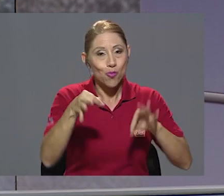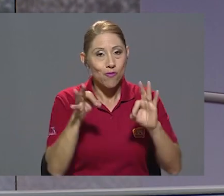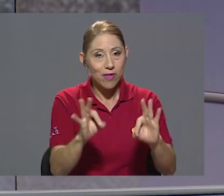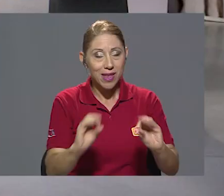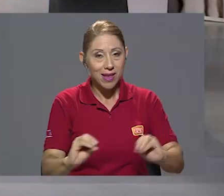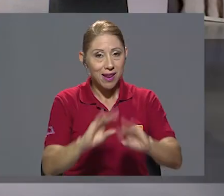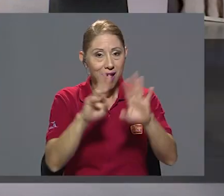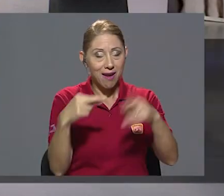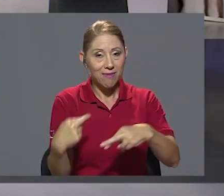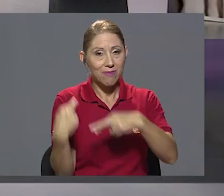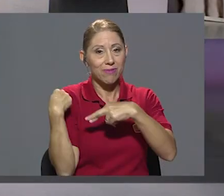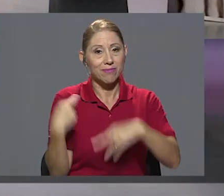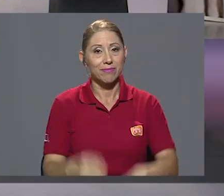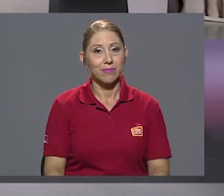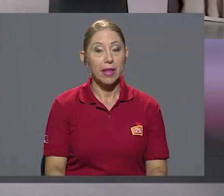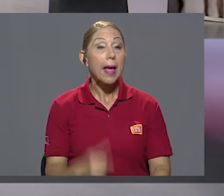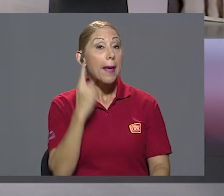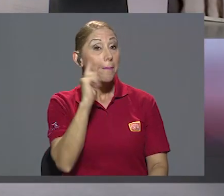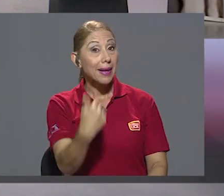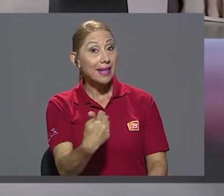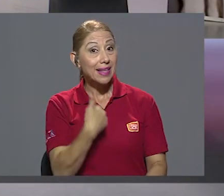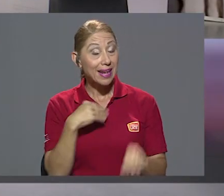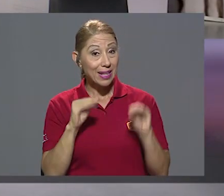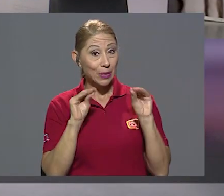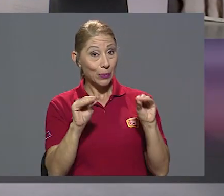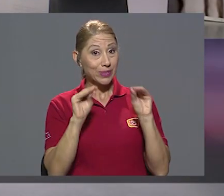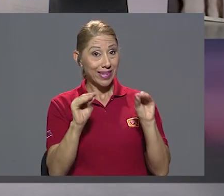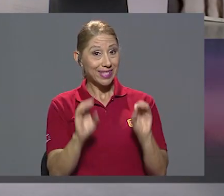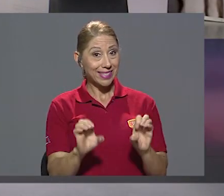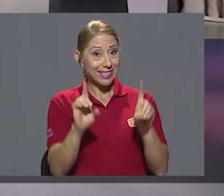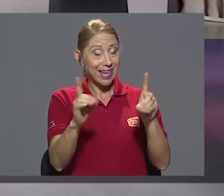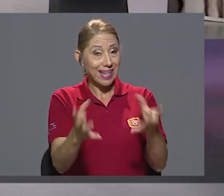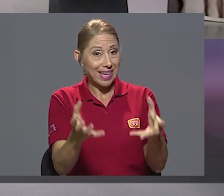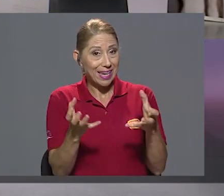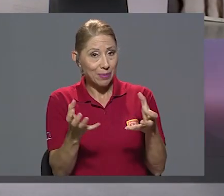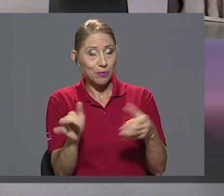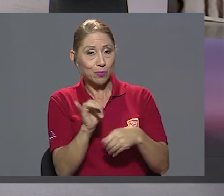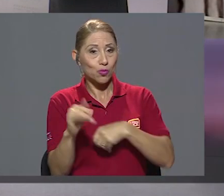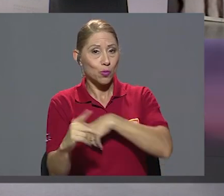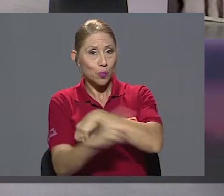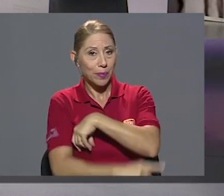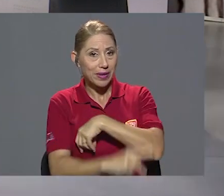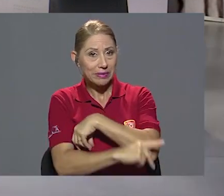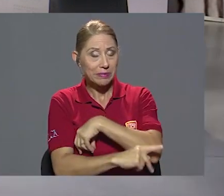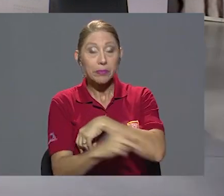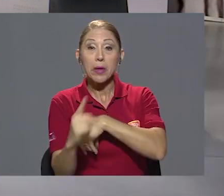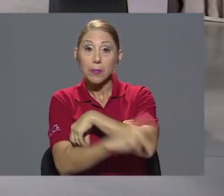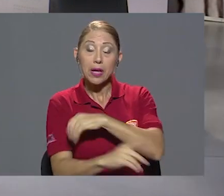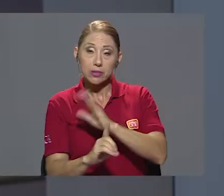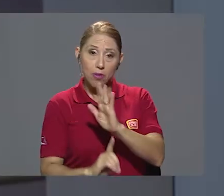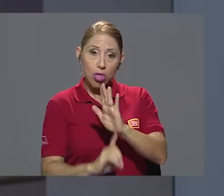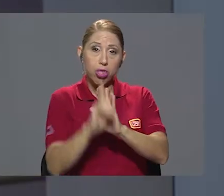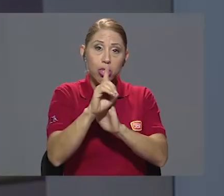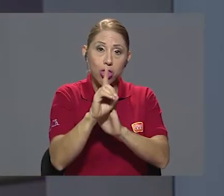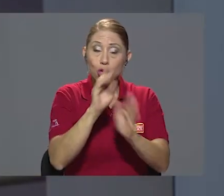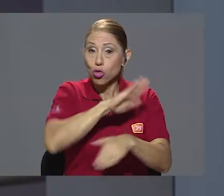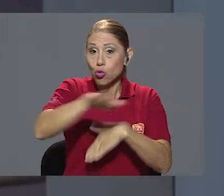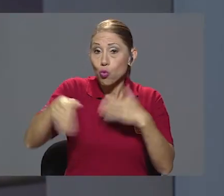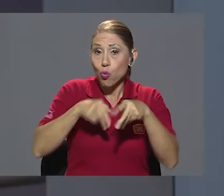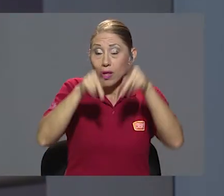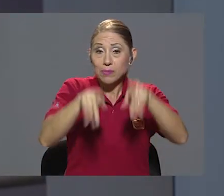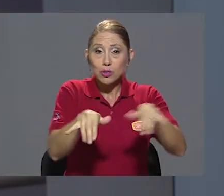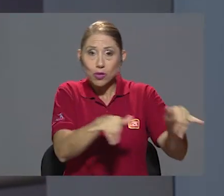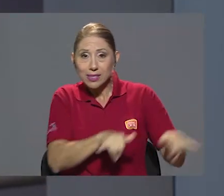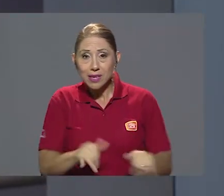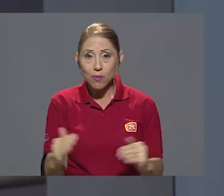Sí, para tener la docencia que queremos como país, desarrollar al país como queremos y darle igualdad de oportunidades